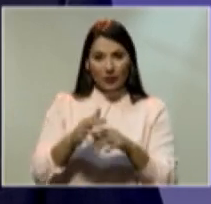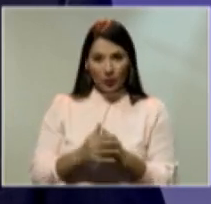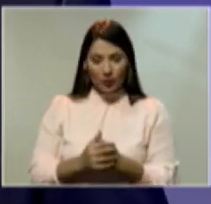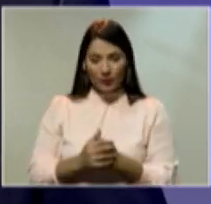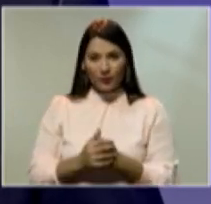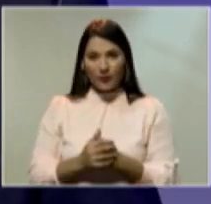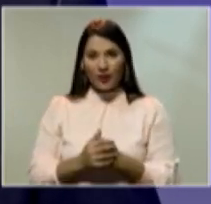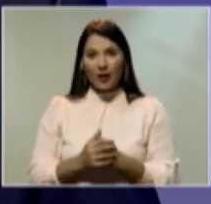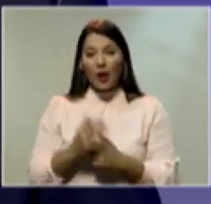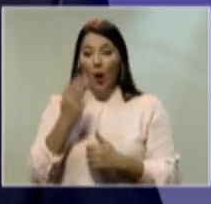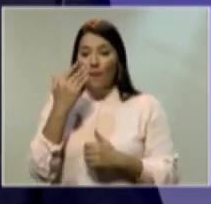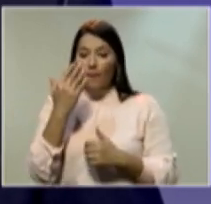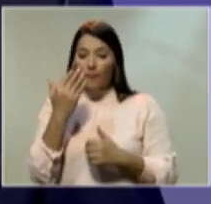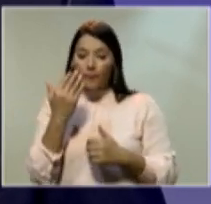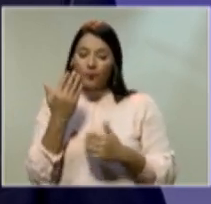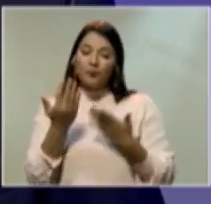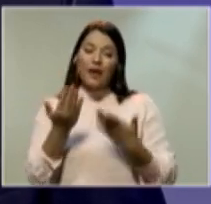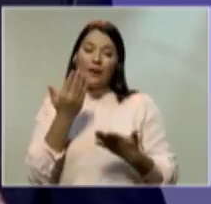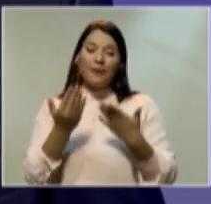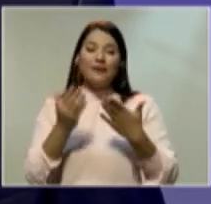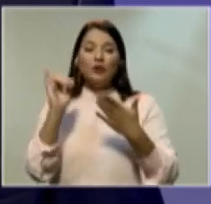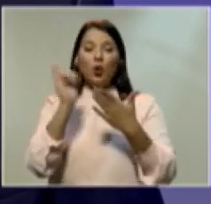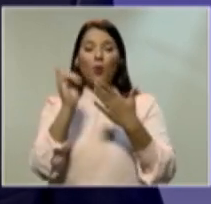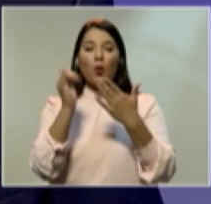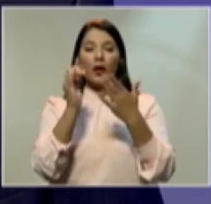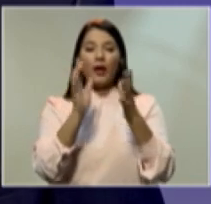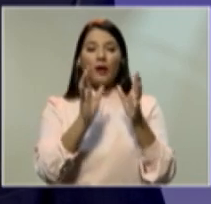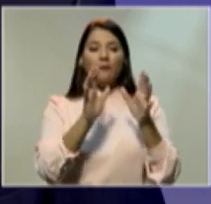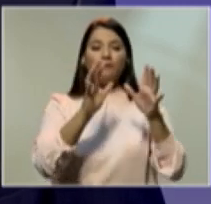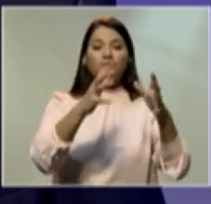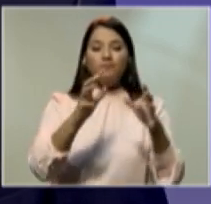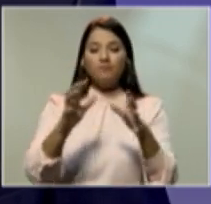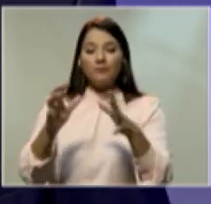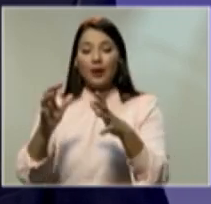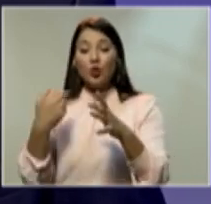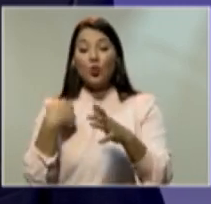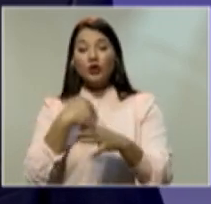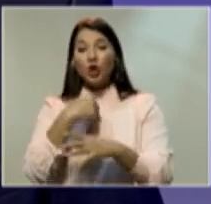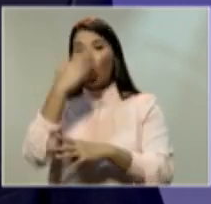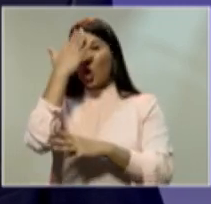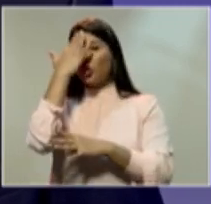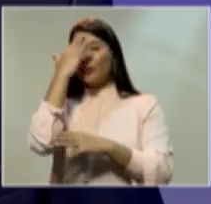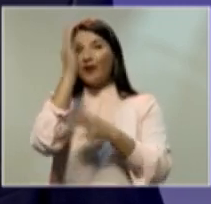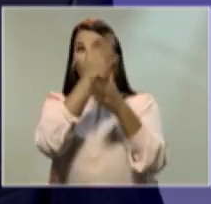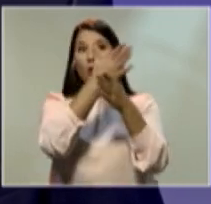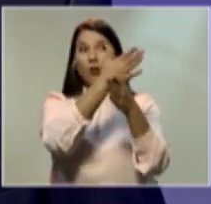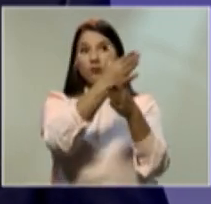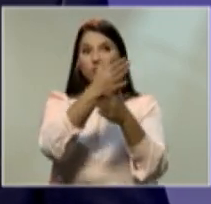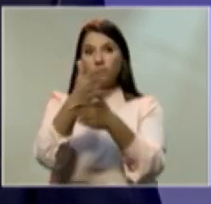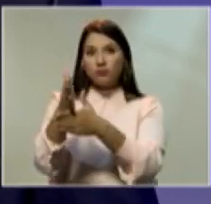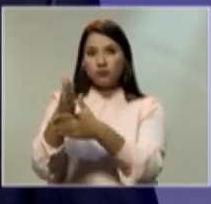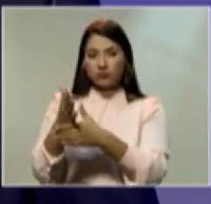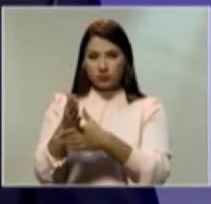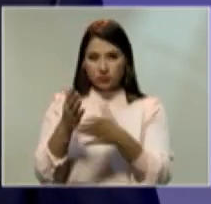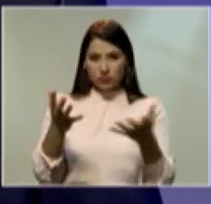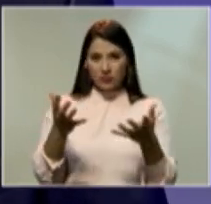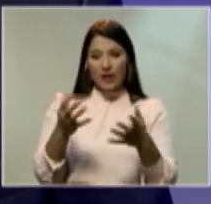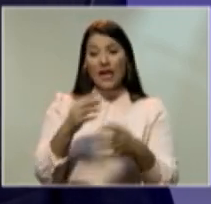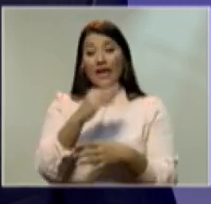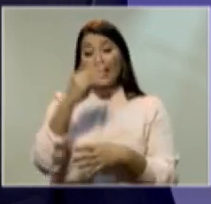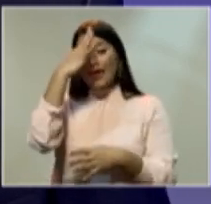y además creemos por esa vía de que todo lo que necesitamos es